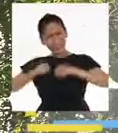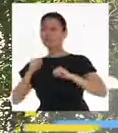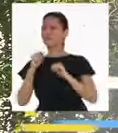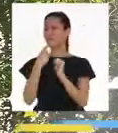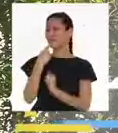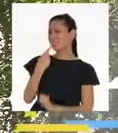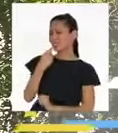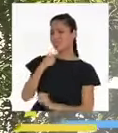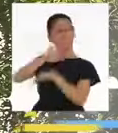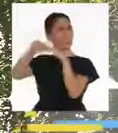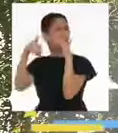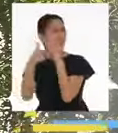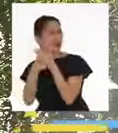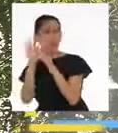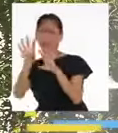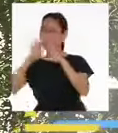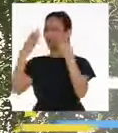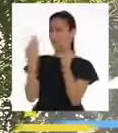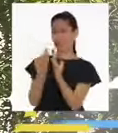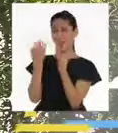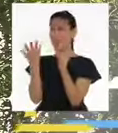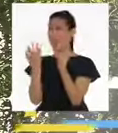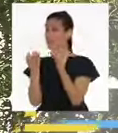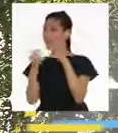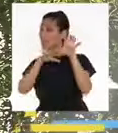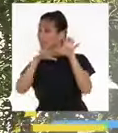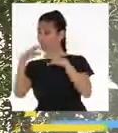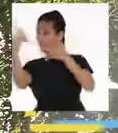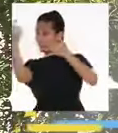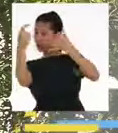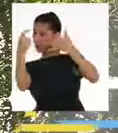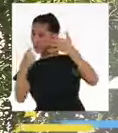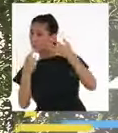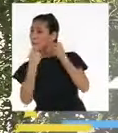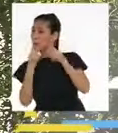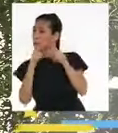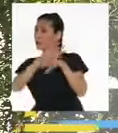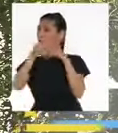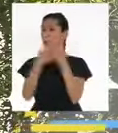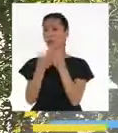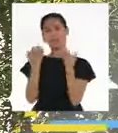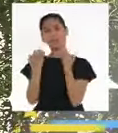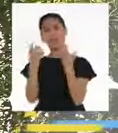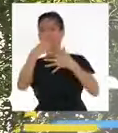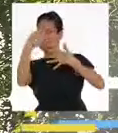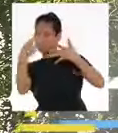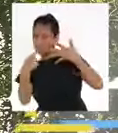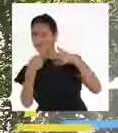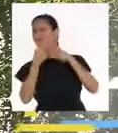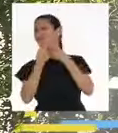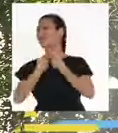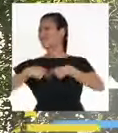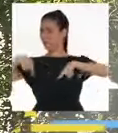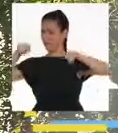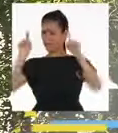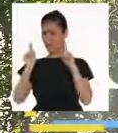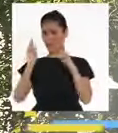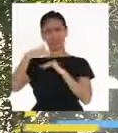y todos en su familia quieren hacer actividades diferentes y eso no permite que se pongan de